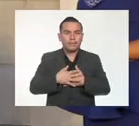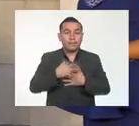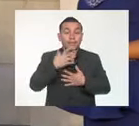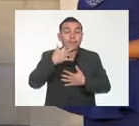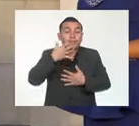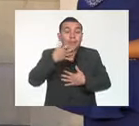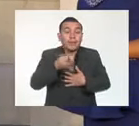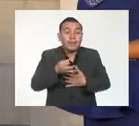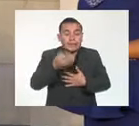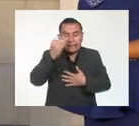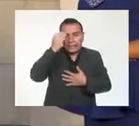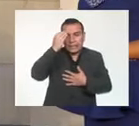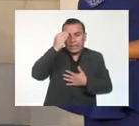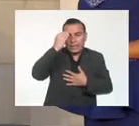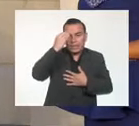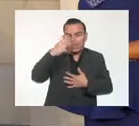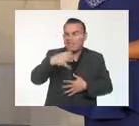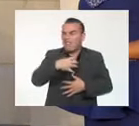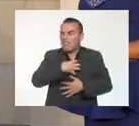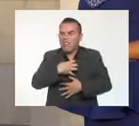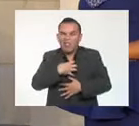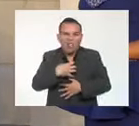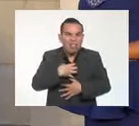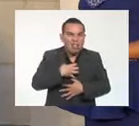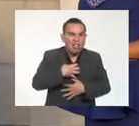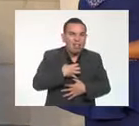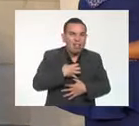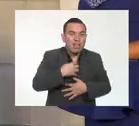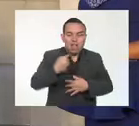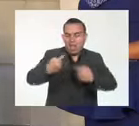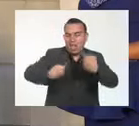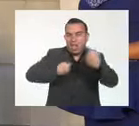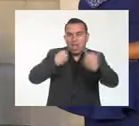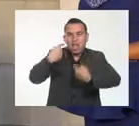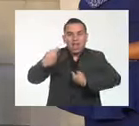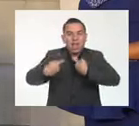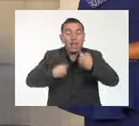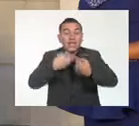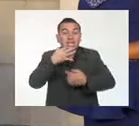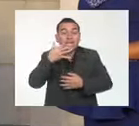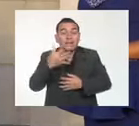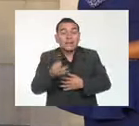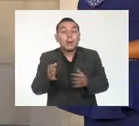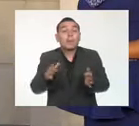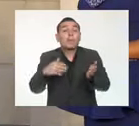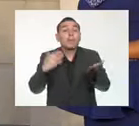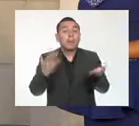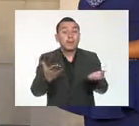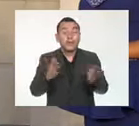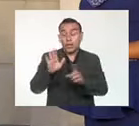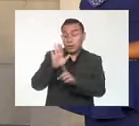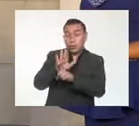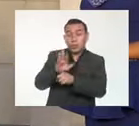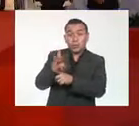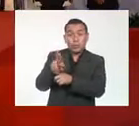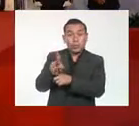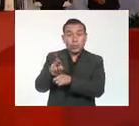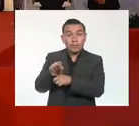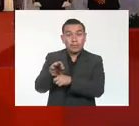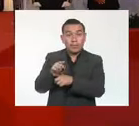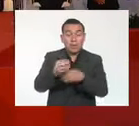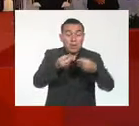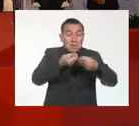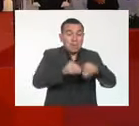Aunque algunos se opongan, se enojen, reclamen, condenen, porque simplemente ellos o sus amigos perdieron sus